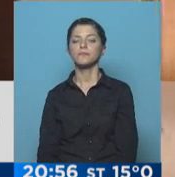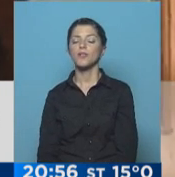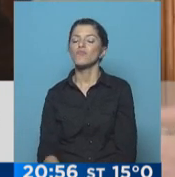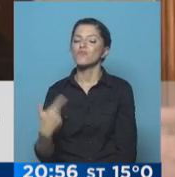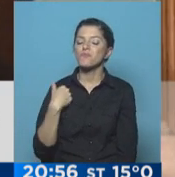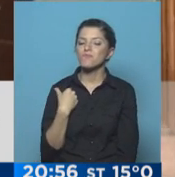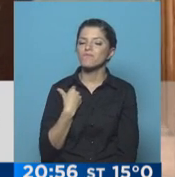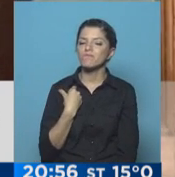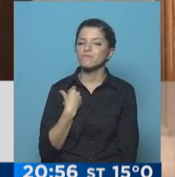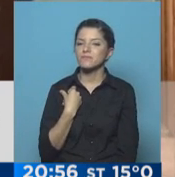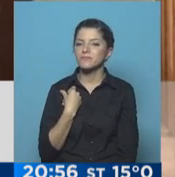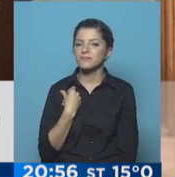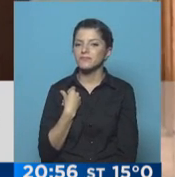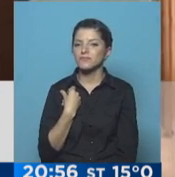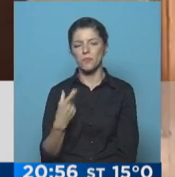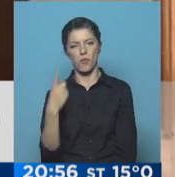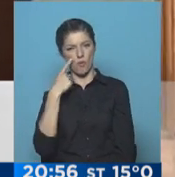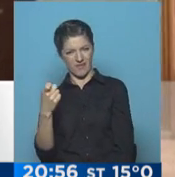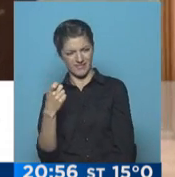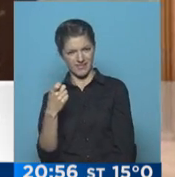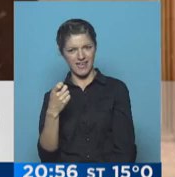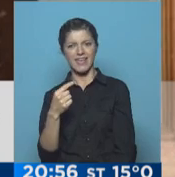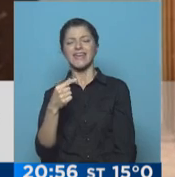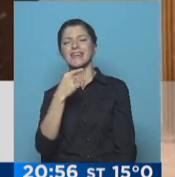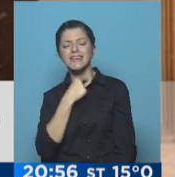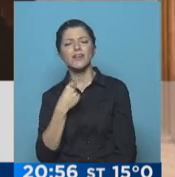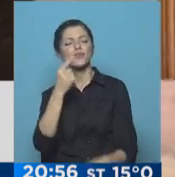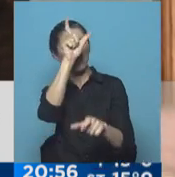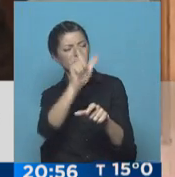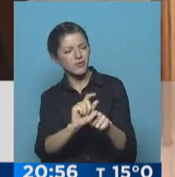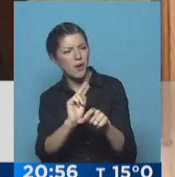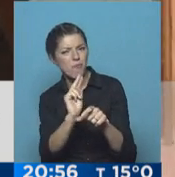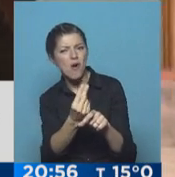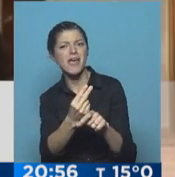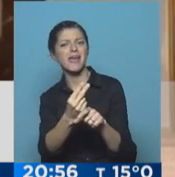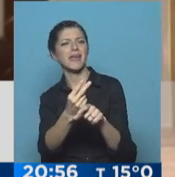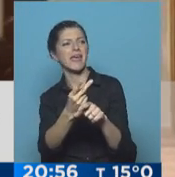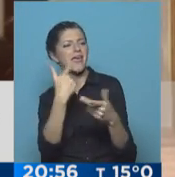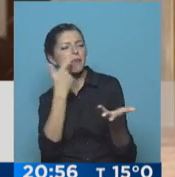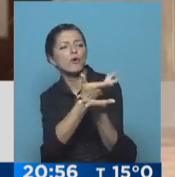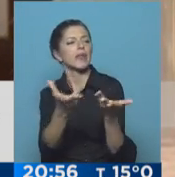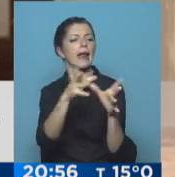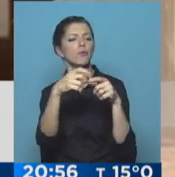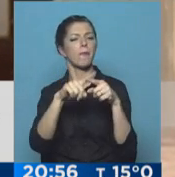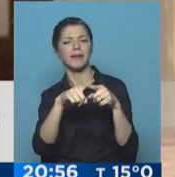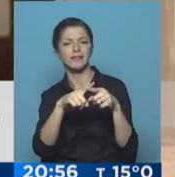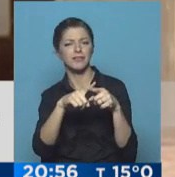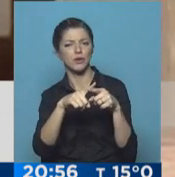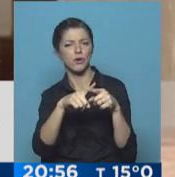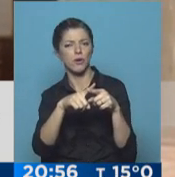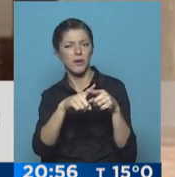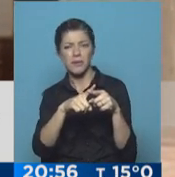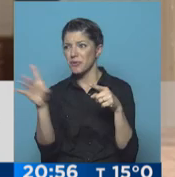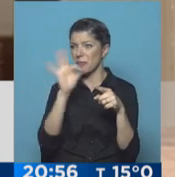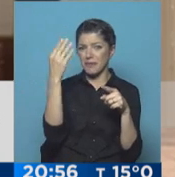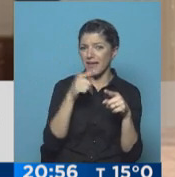que quieren usufructuar la muerte de una persona diciendo que era de un partido y en realidad era de la agrupación política